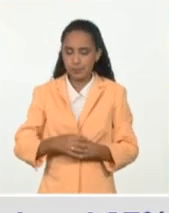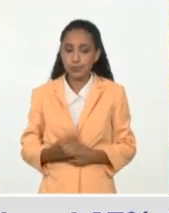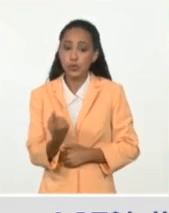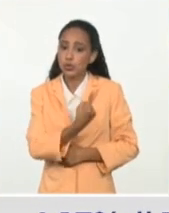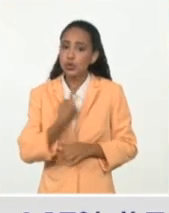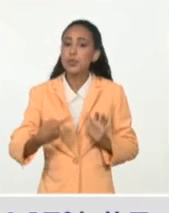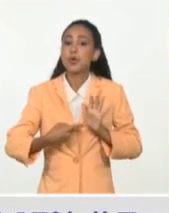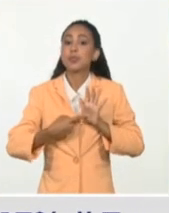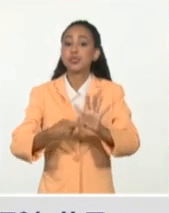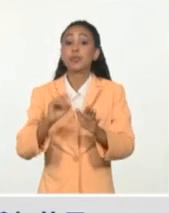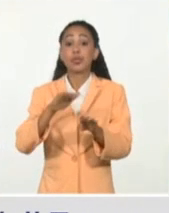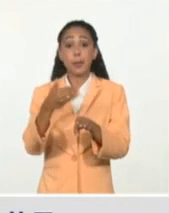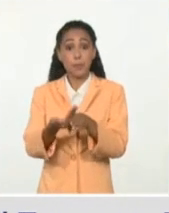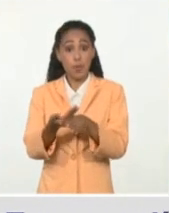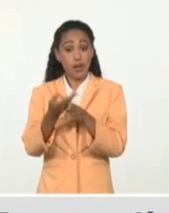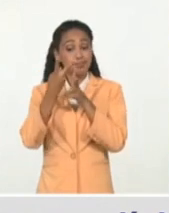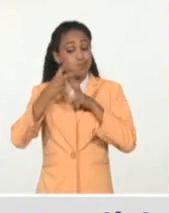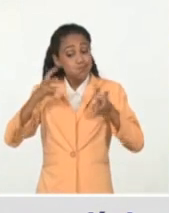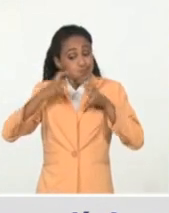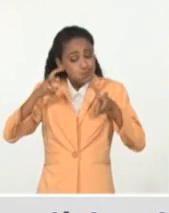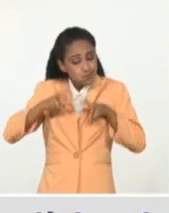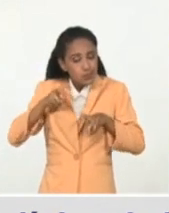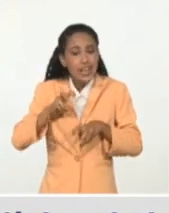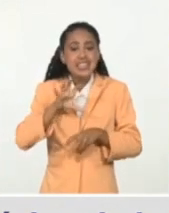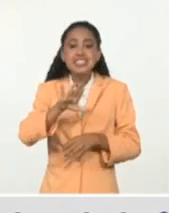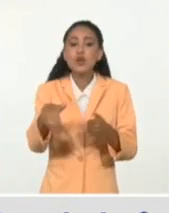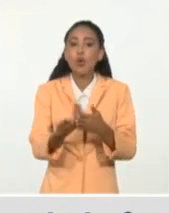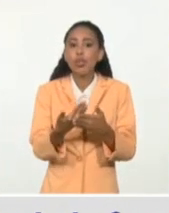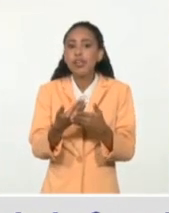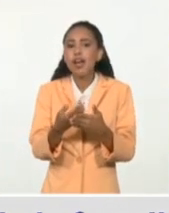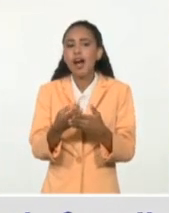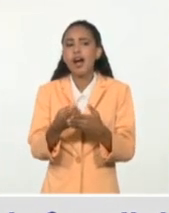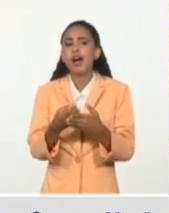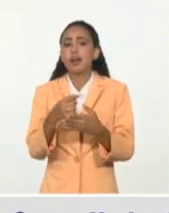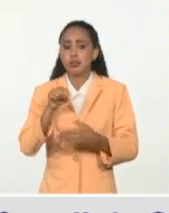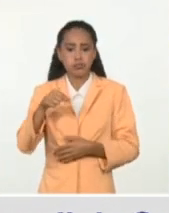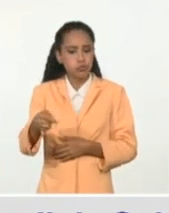en un seguimiento durante 5 días de toma de tensión arterial